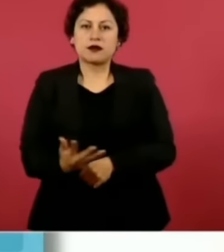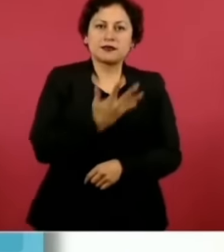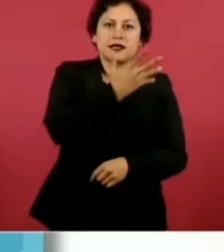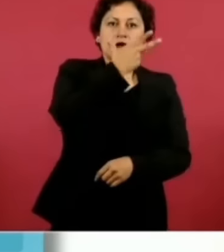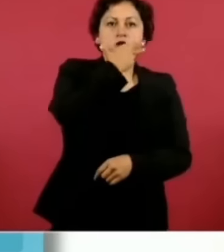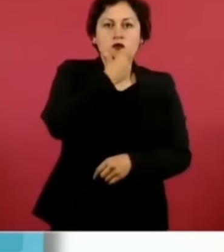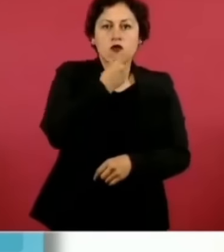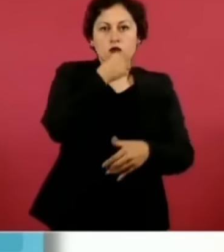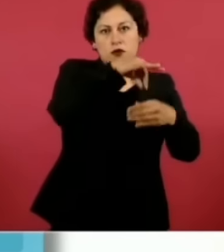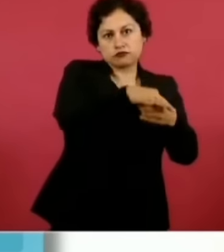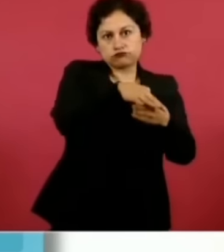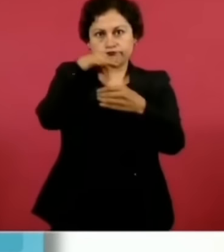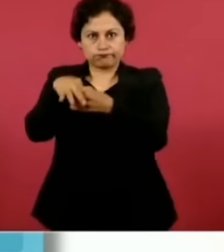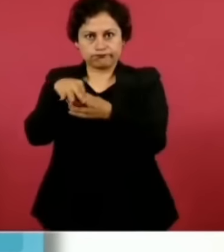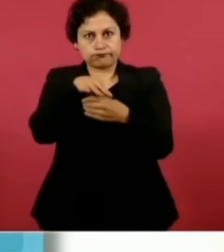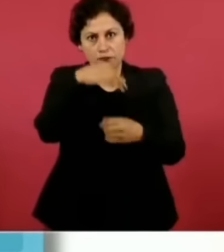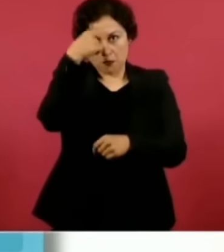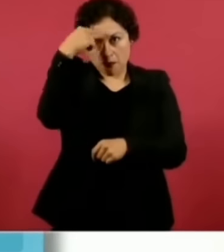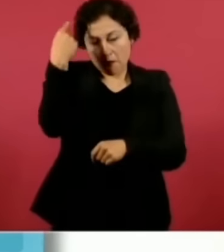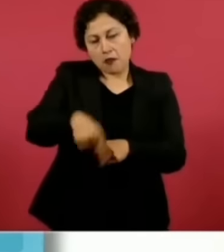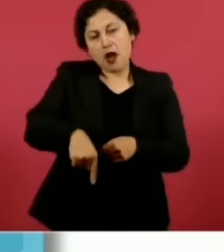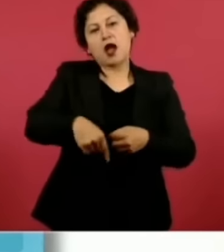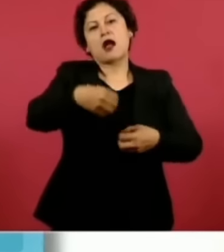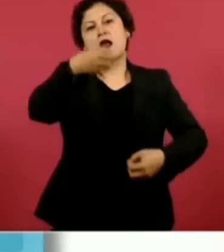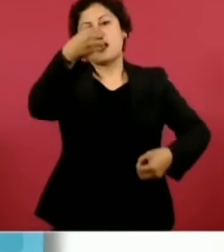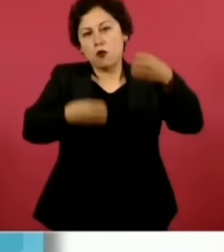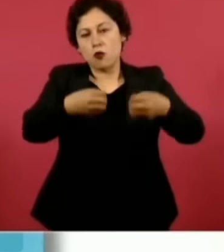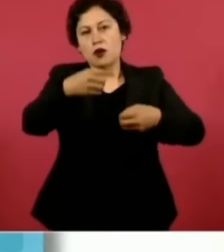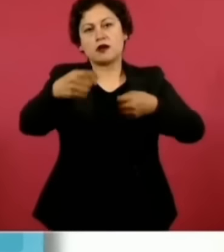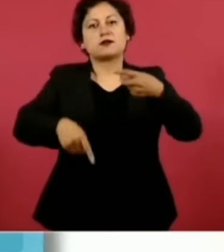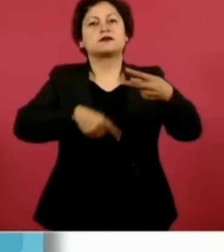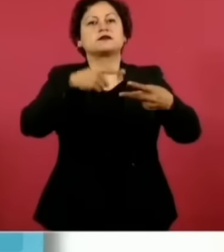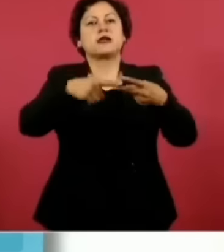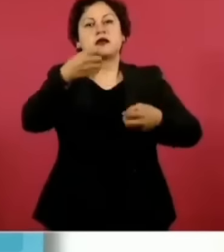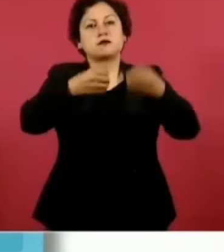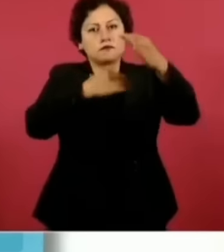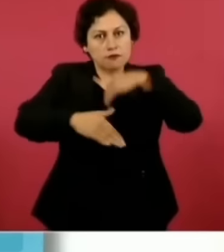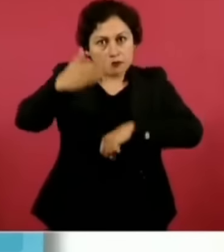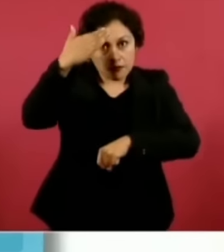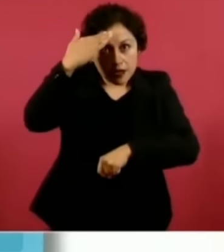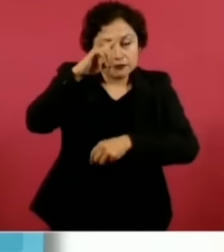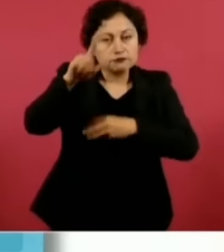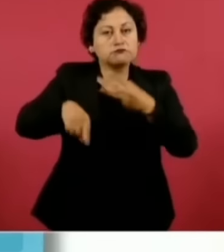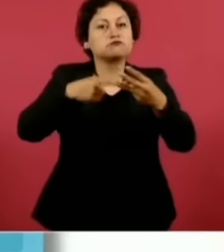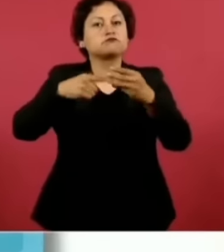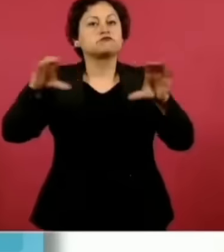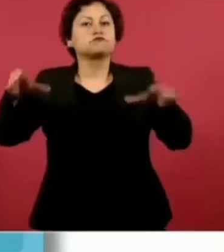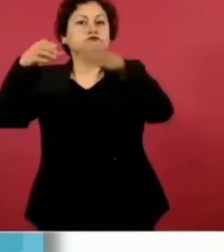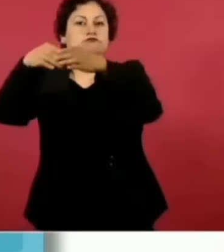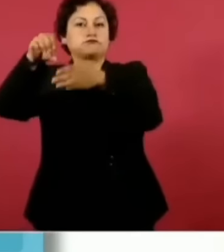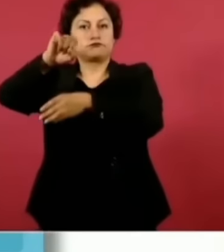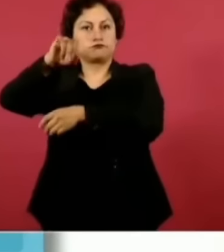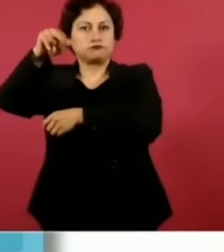para el caso de jueces, para el caso de magistrados, para el caso de ministros habremos de votar por